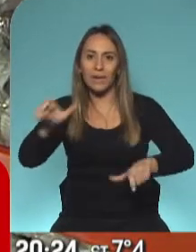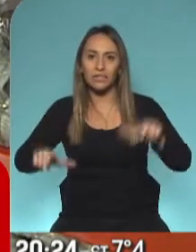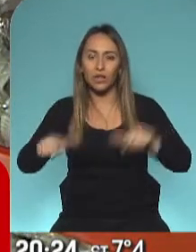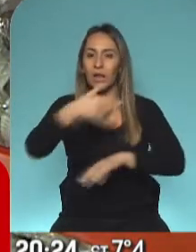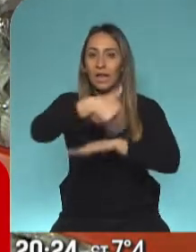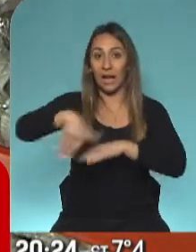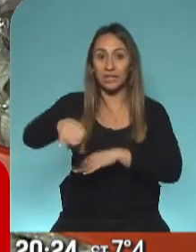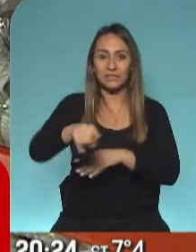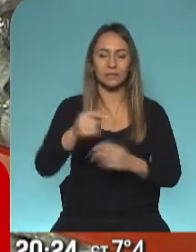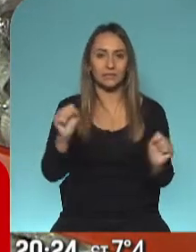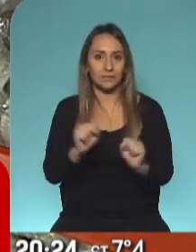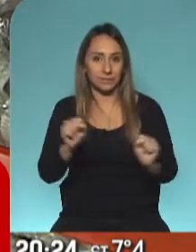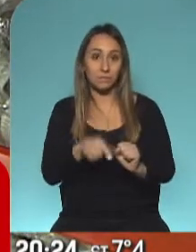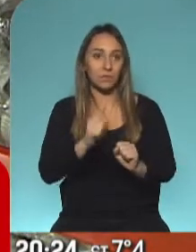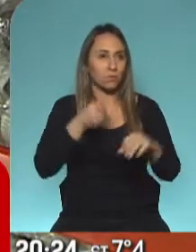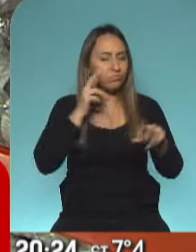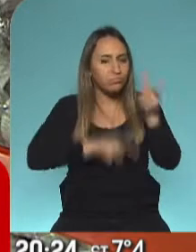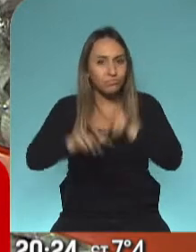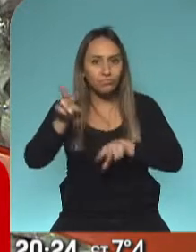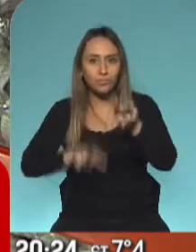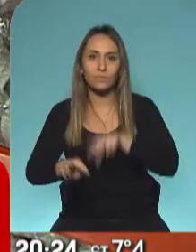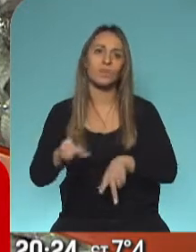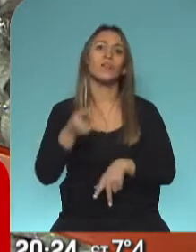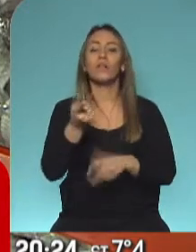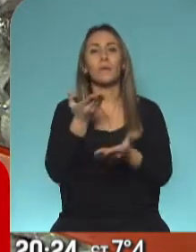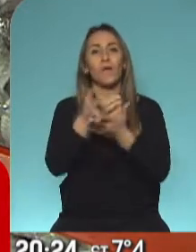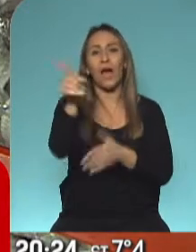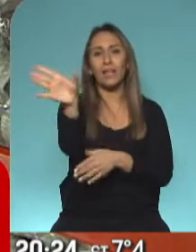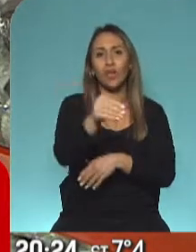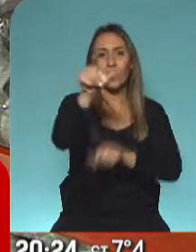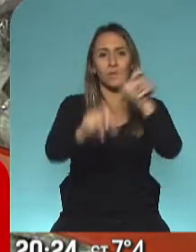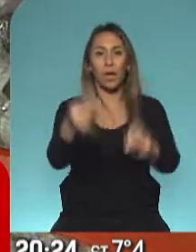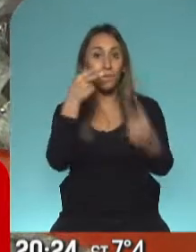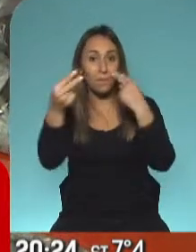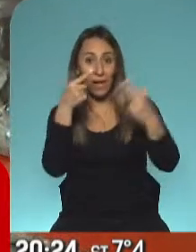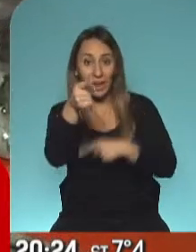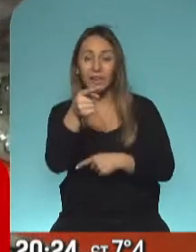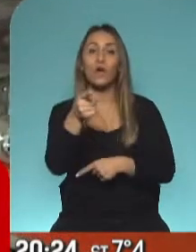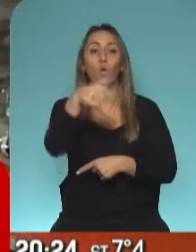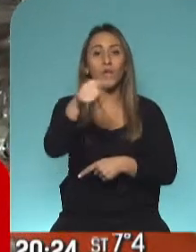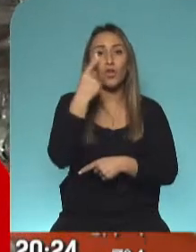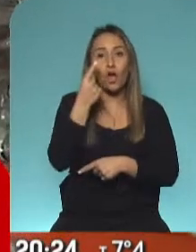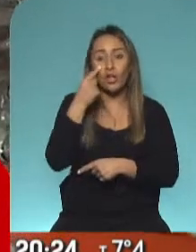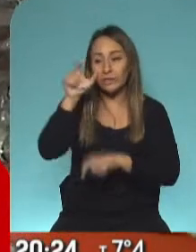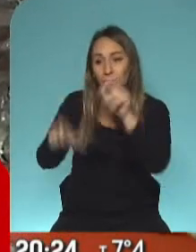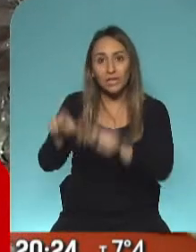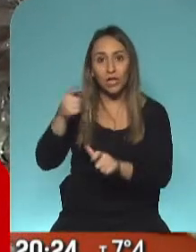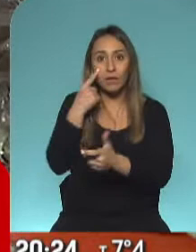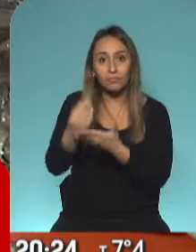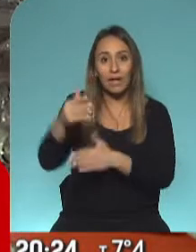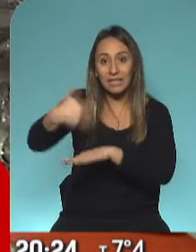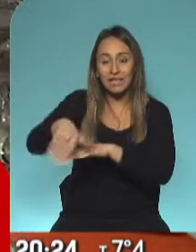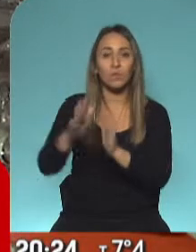esta situación no quiero dejar de pedirles a todos los que nos están escuchando que si ven y conocen alguna situación de estas características se